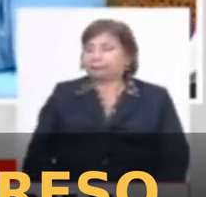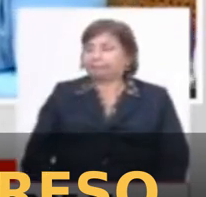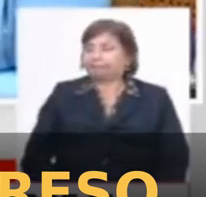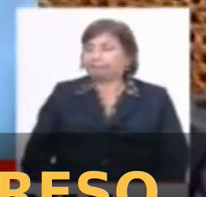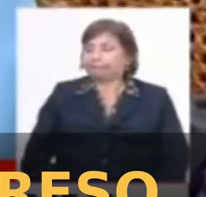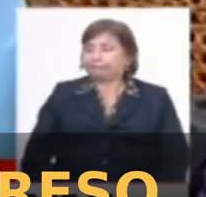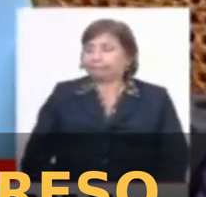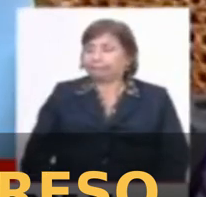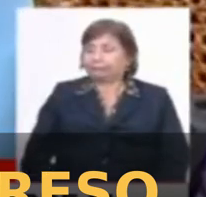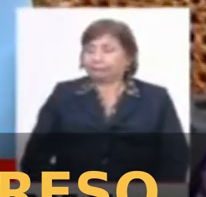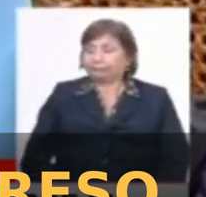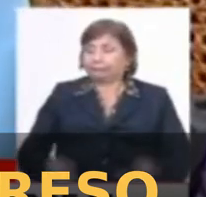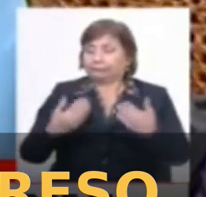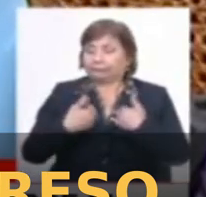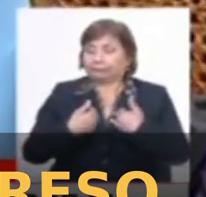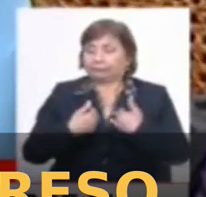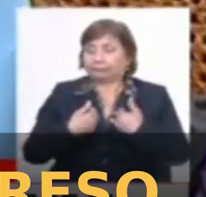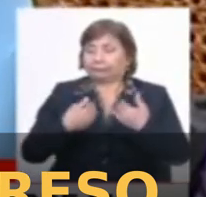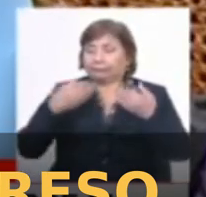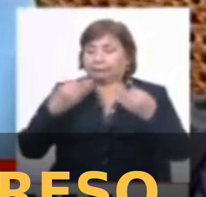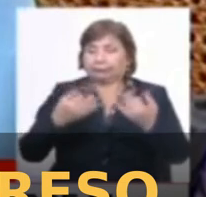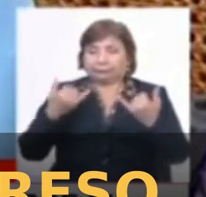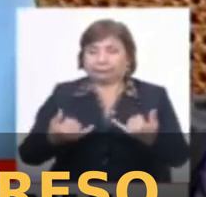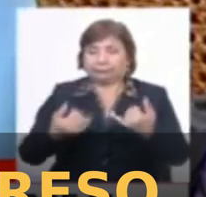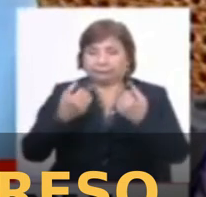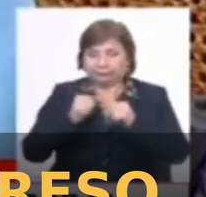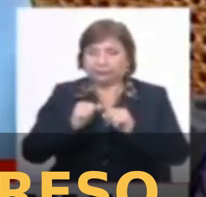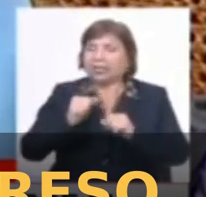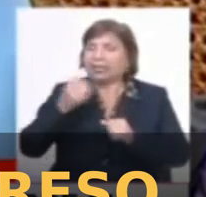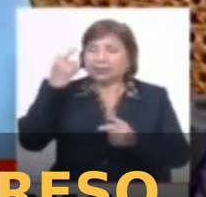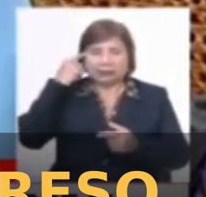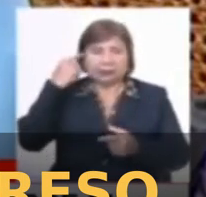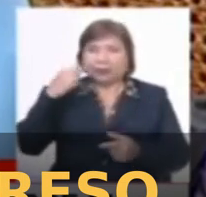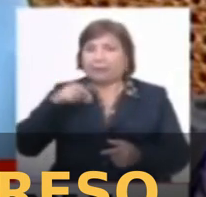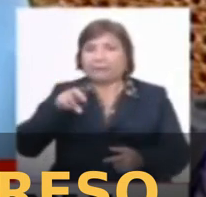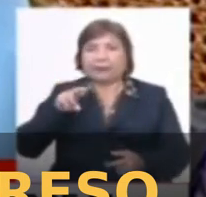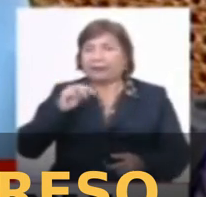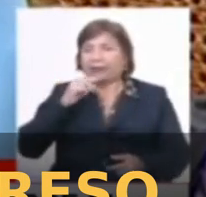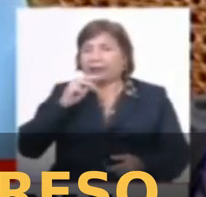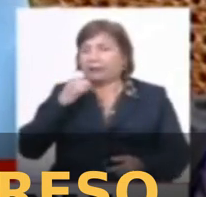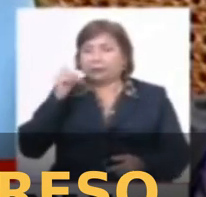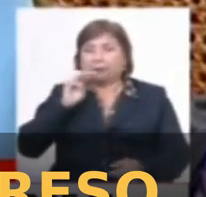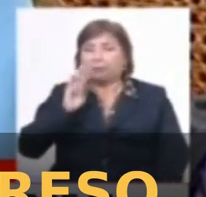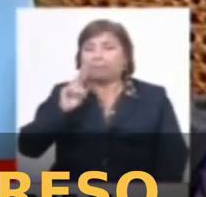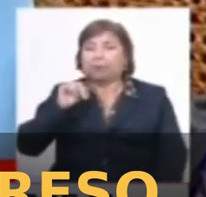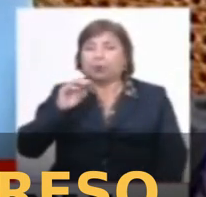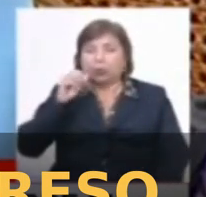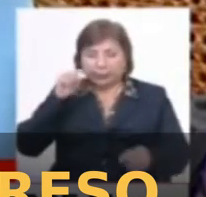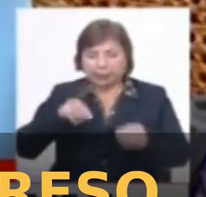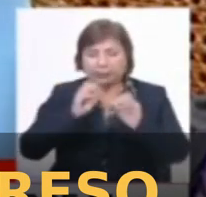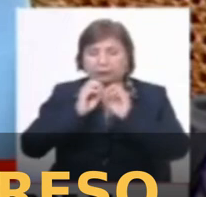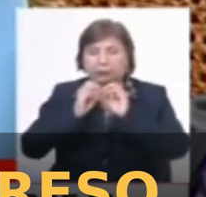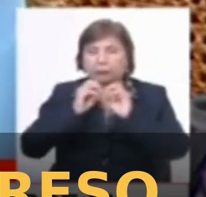El que tenía la intención es el actual premier. Bruno no tenía la intención de irse, Bruno quería solucionar su